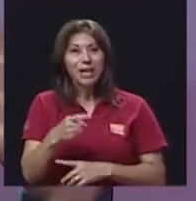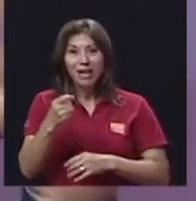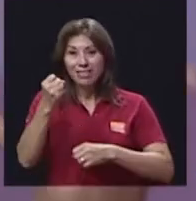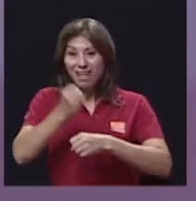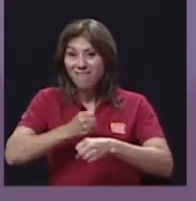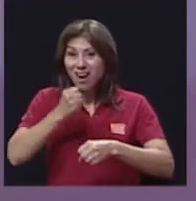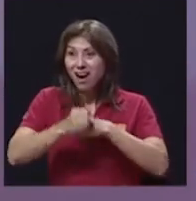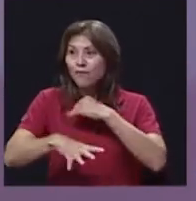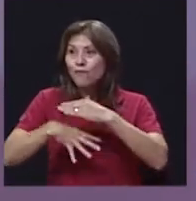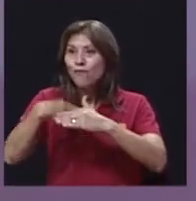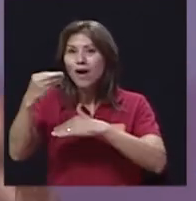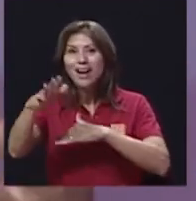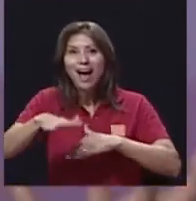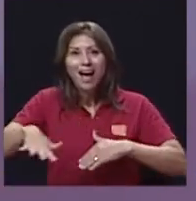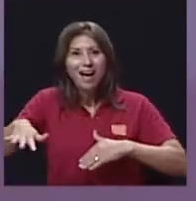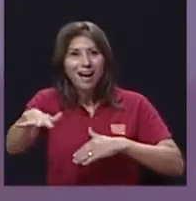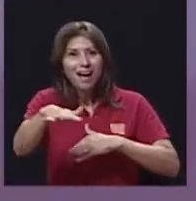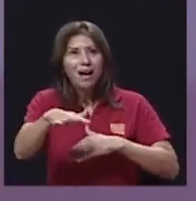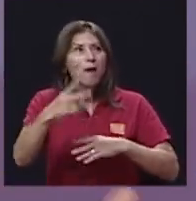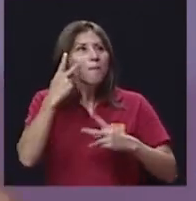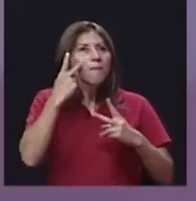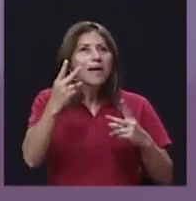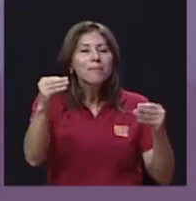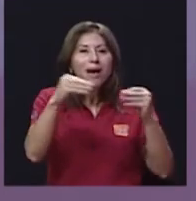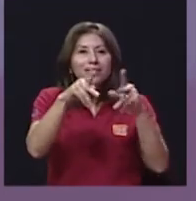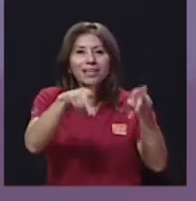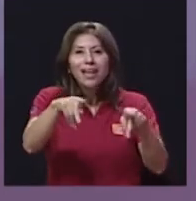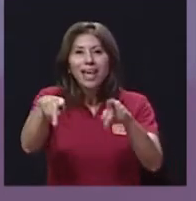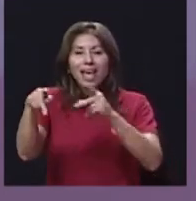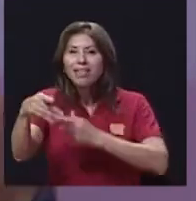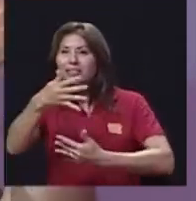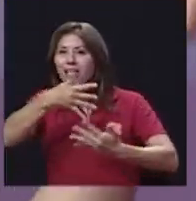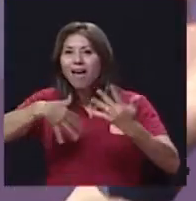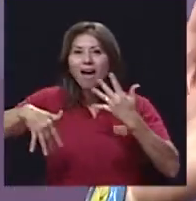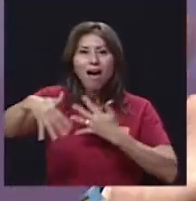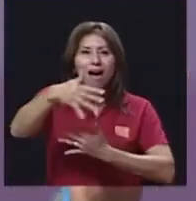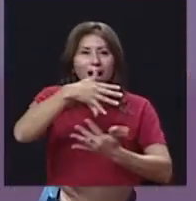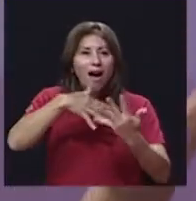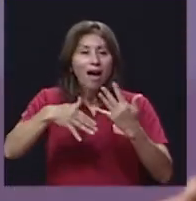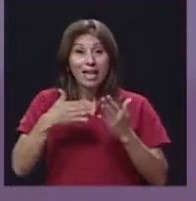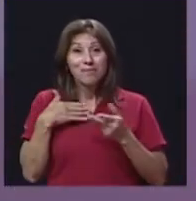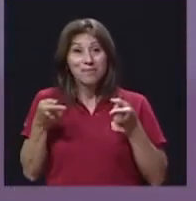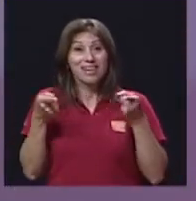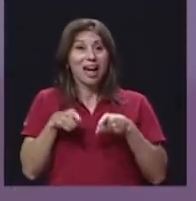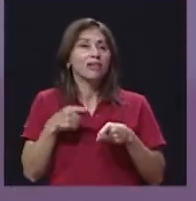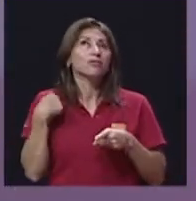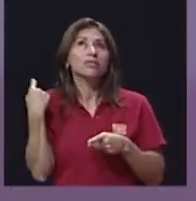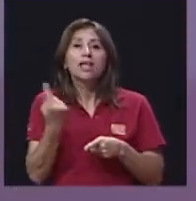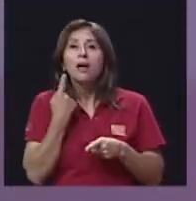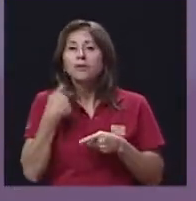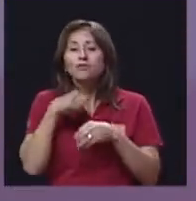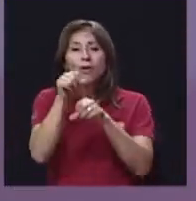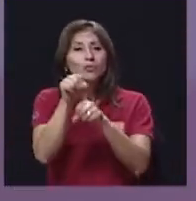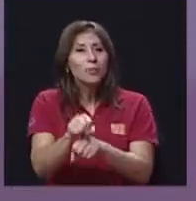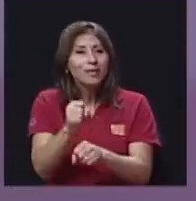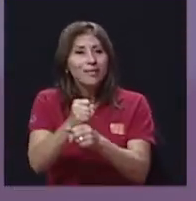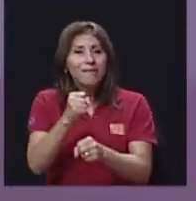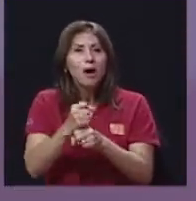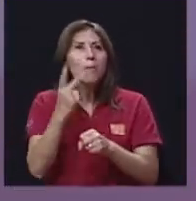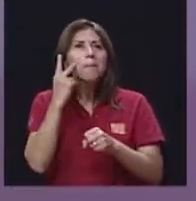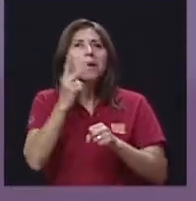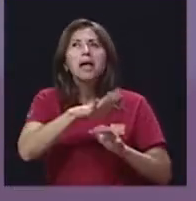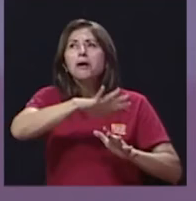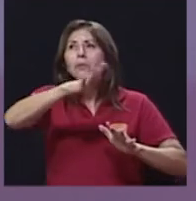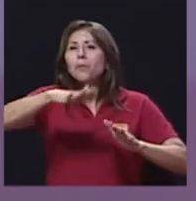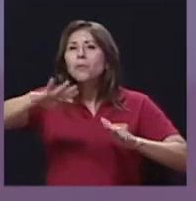fuera de estar fuera de ver más gente en mi caso de ver verde y ver gente todos los días a que hay días